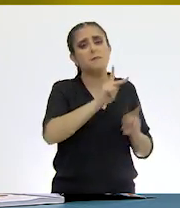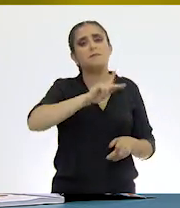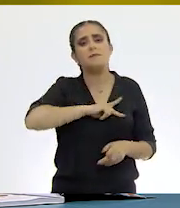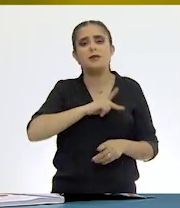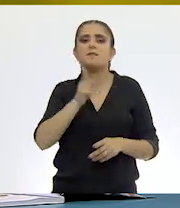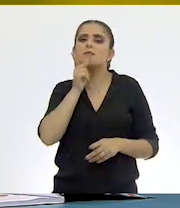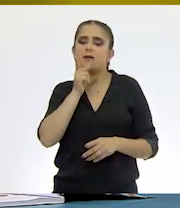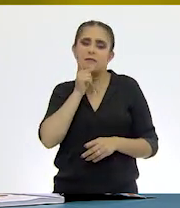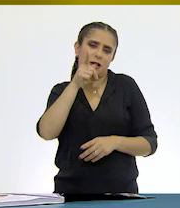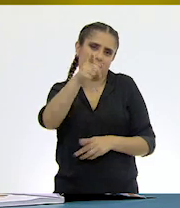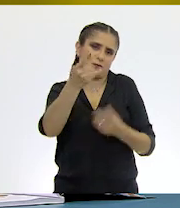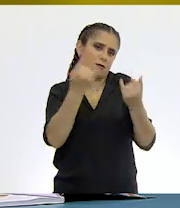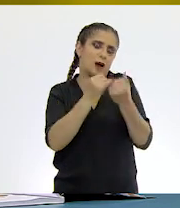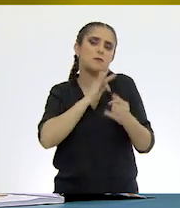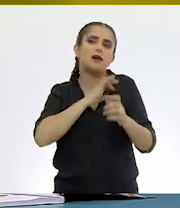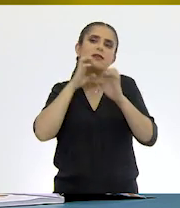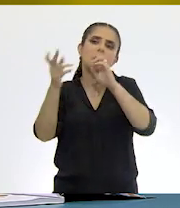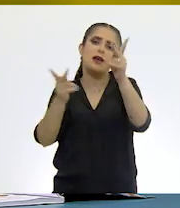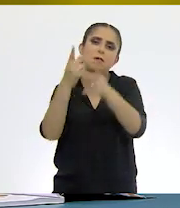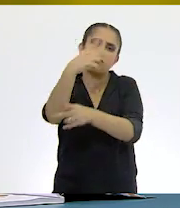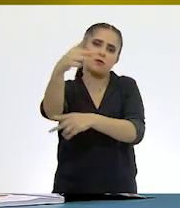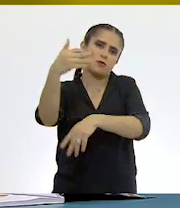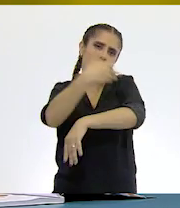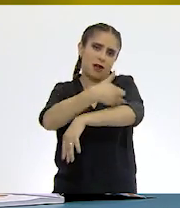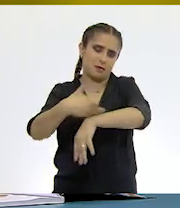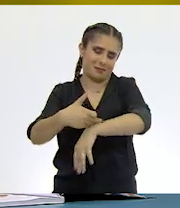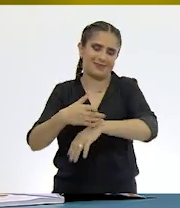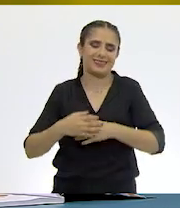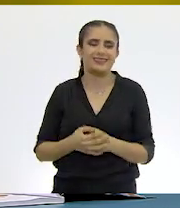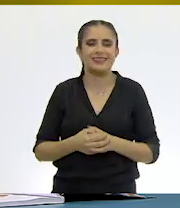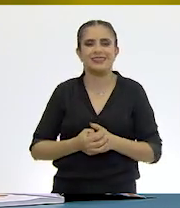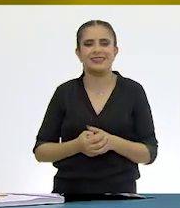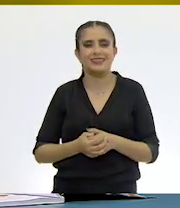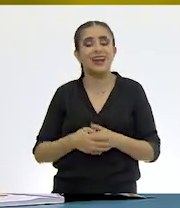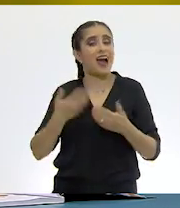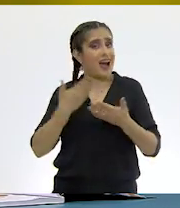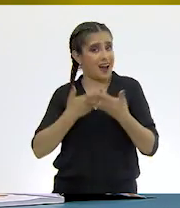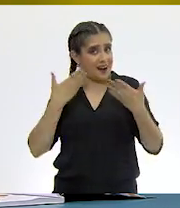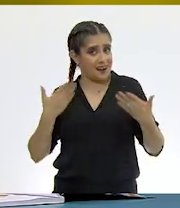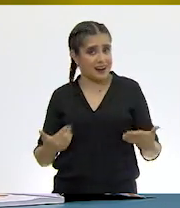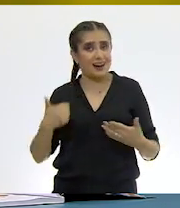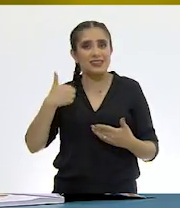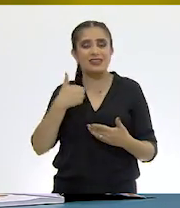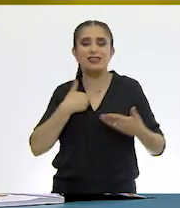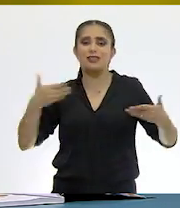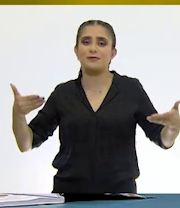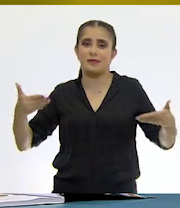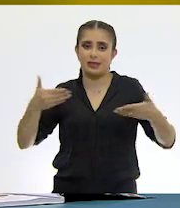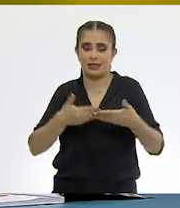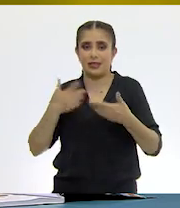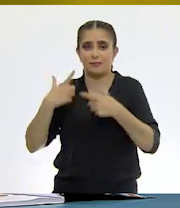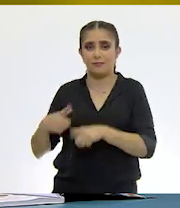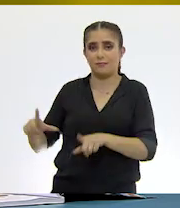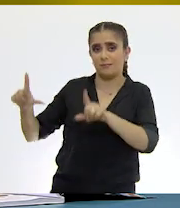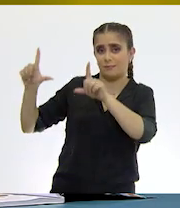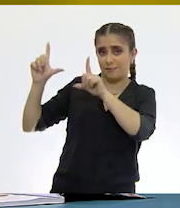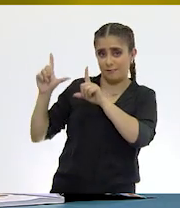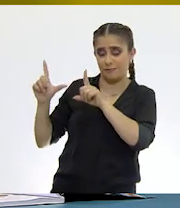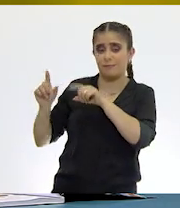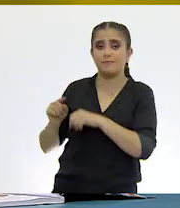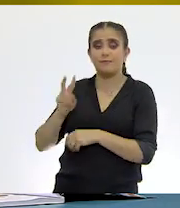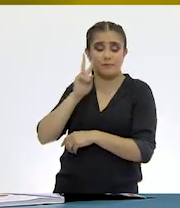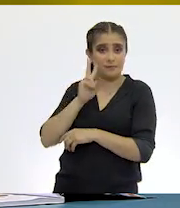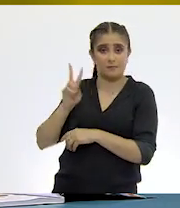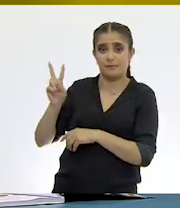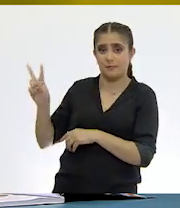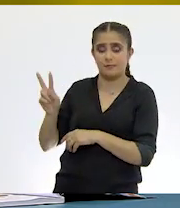hacer tú también. Y bueno, pues ahora te voy a presentar una lámina donde precisamente vamos